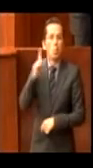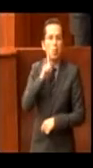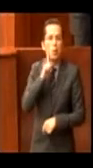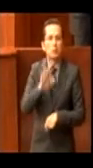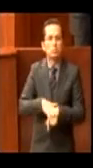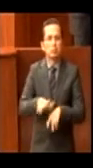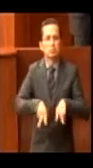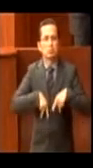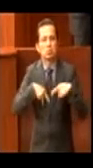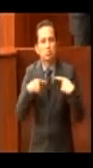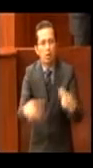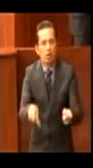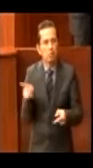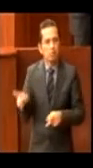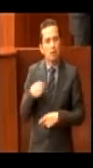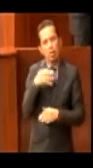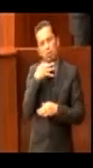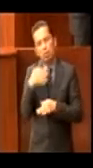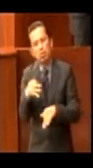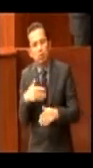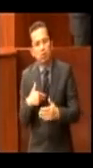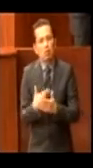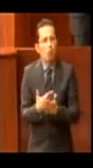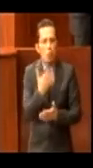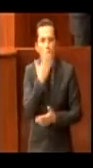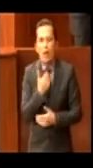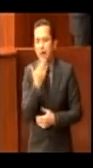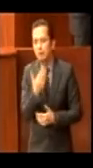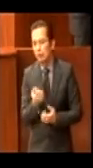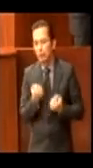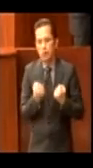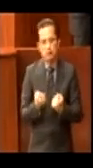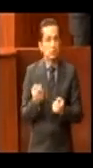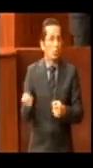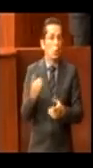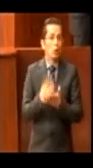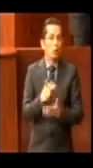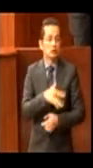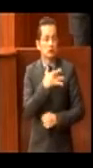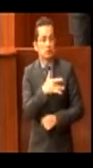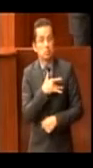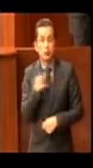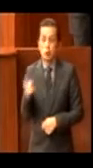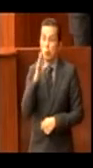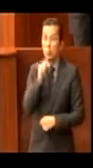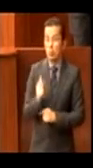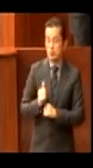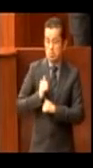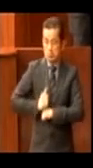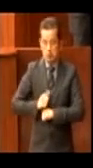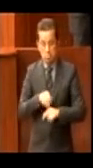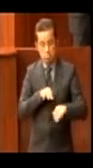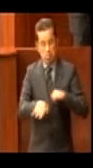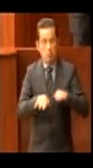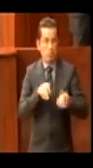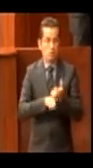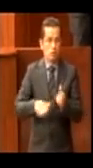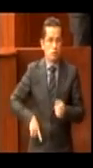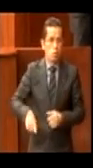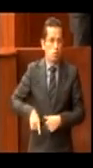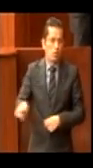sentimientos lo cual se refleja en su poco de capacidad para ocupar cargos públicos o saber trabajar